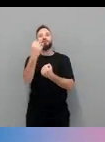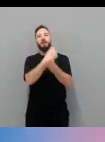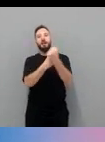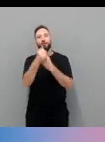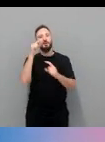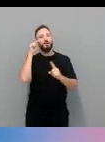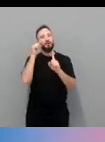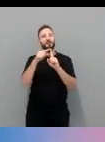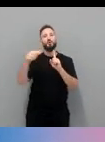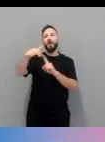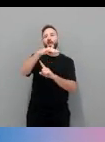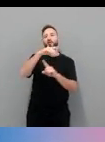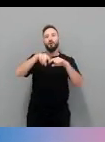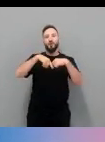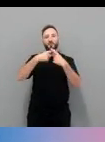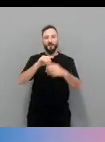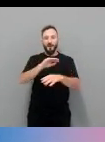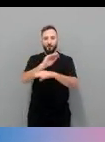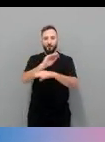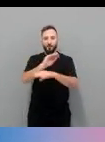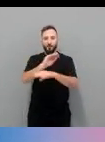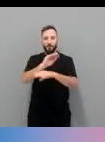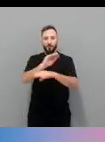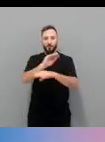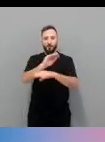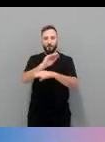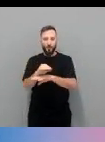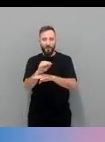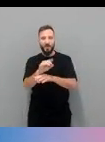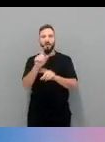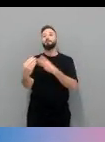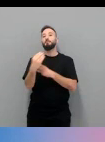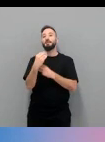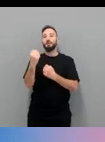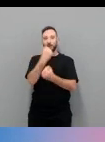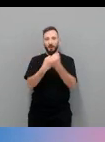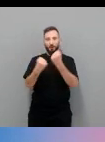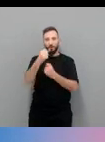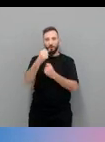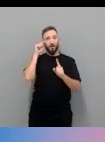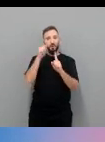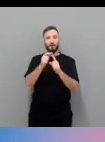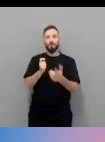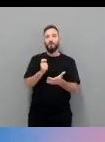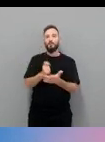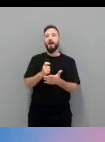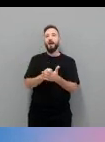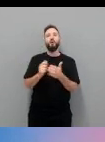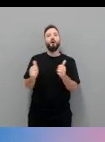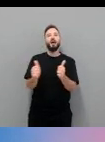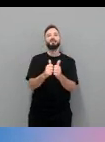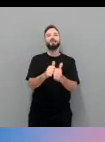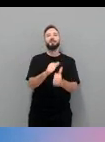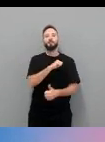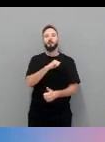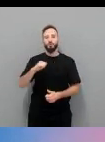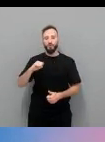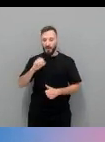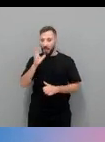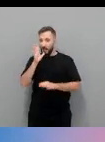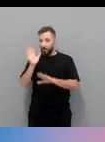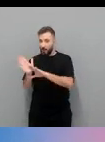cuidado del entorno familiar y prestación económica para el pago de un asistente personal, ¿vale? Y ahora